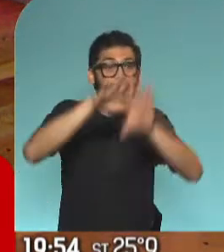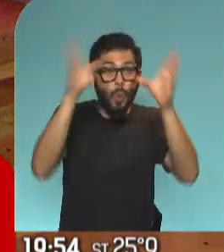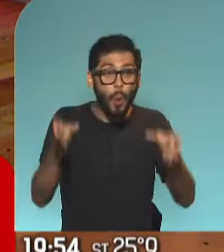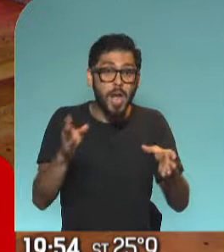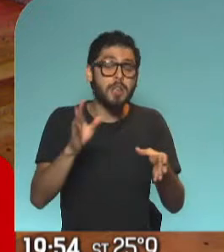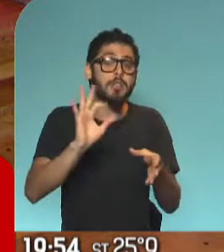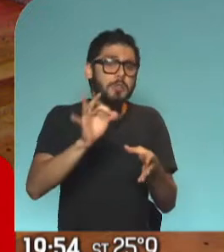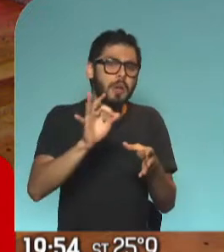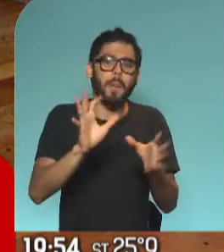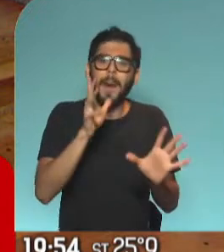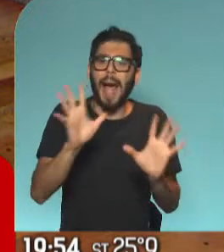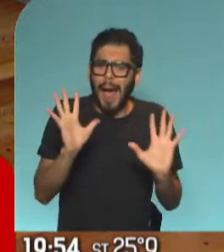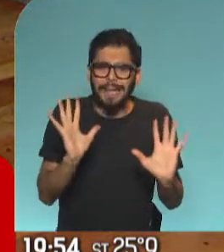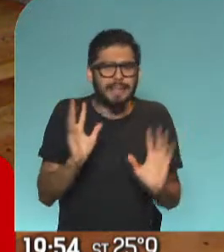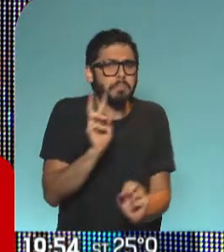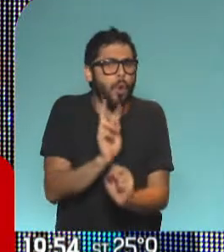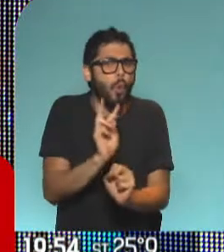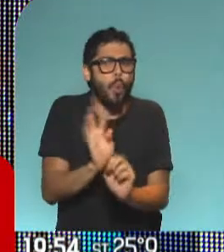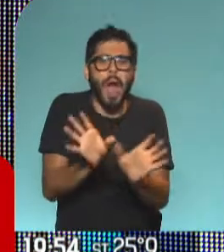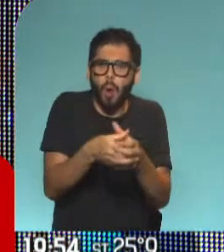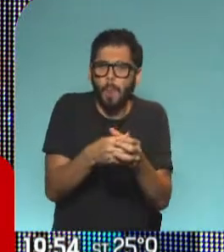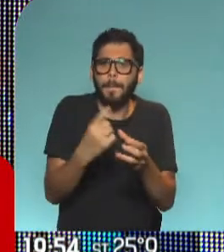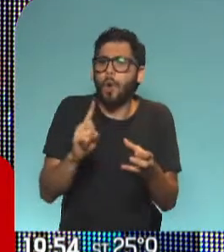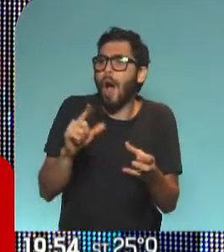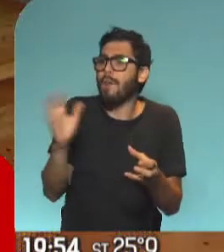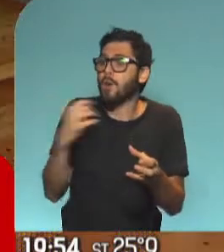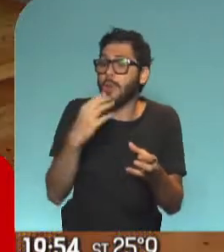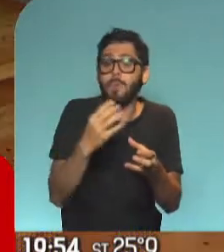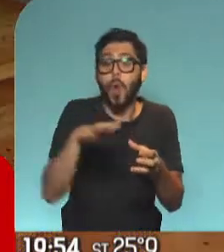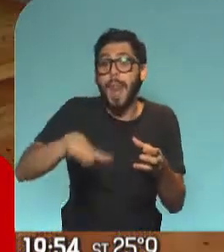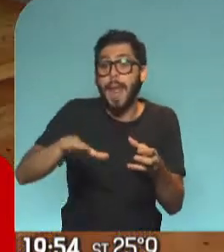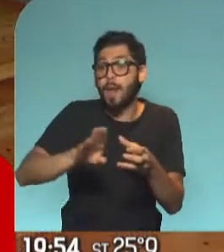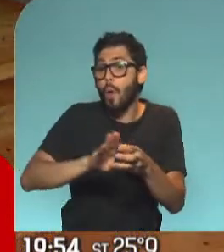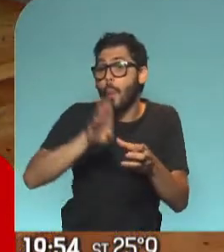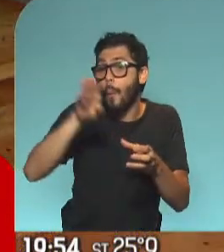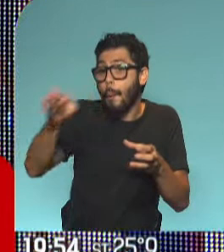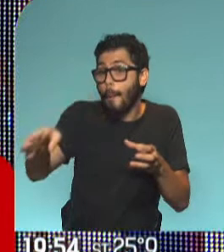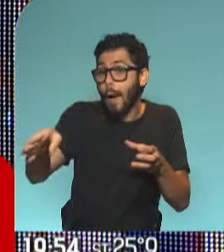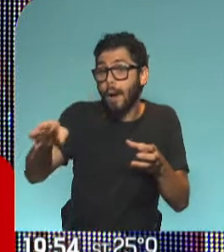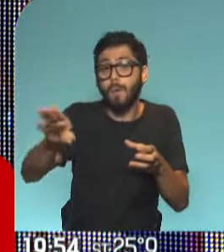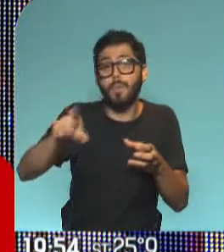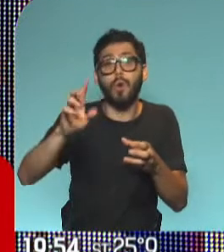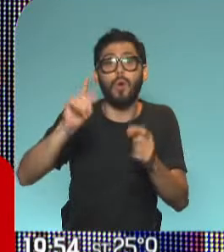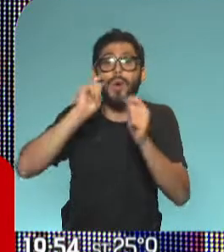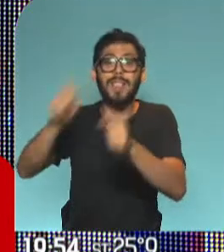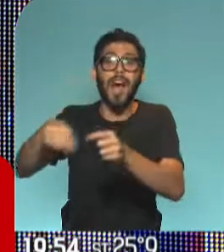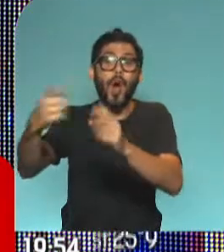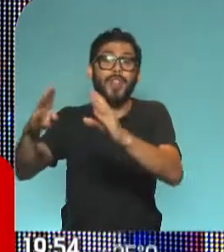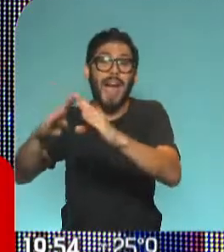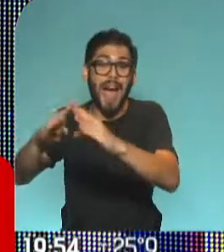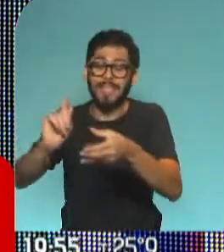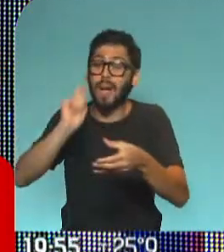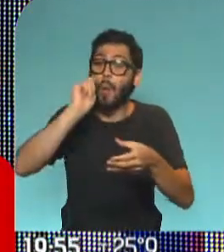tema es afuera. El tema es cómo quizás algún chico va a la casa de otro que no pertenece a la misma burbuja, bueno, pero son amigos. Por eso